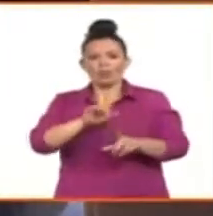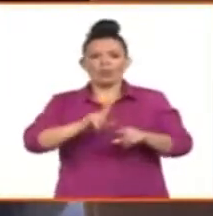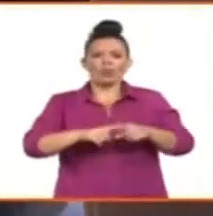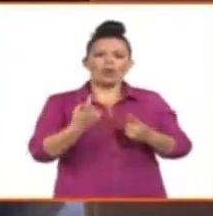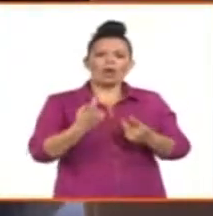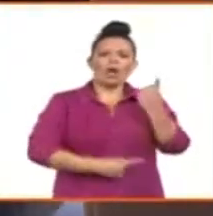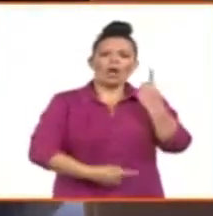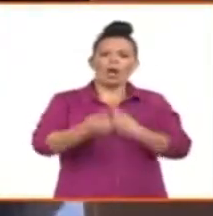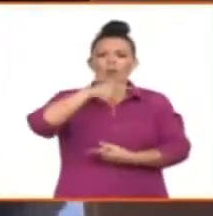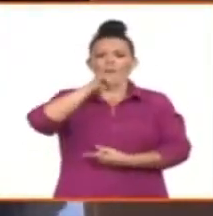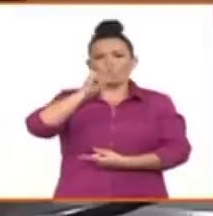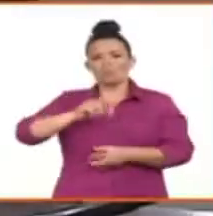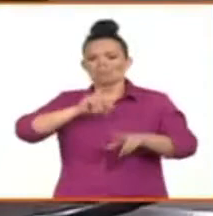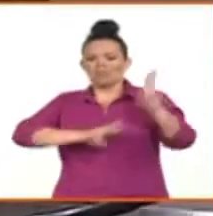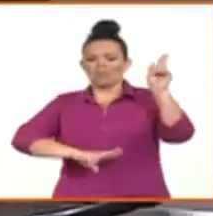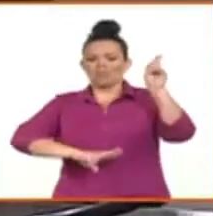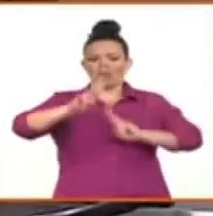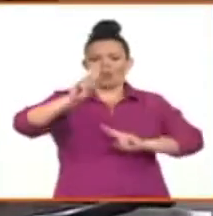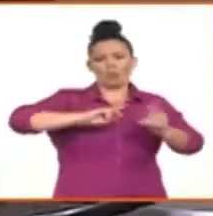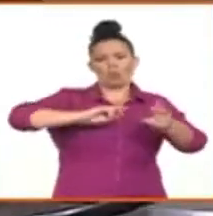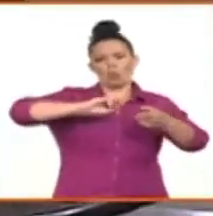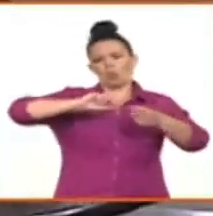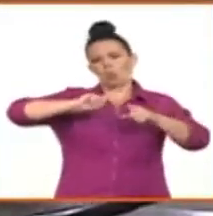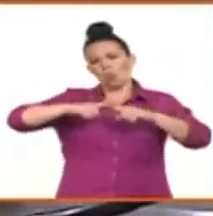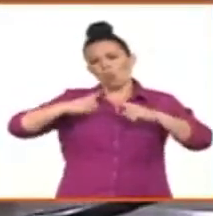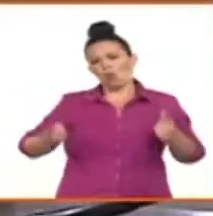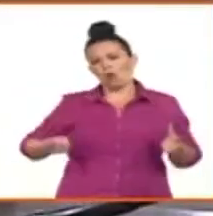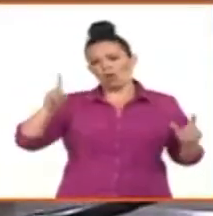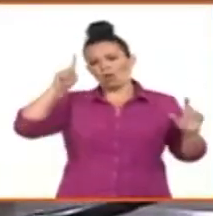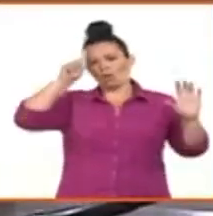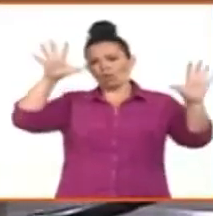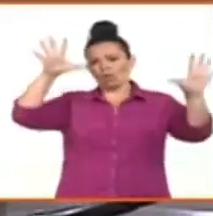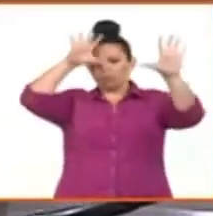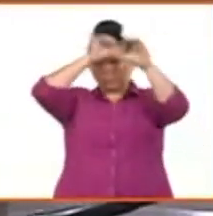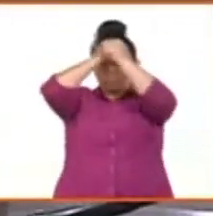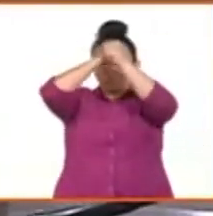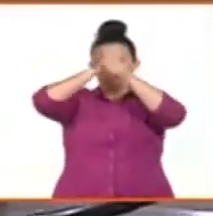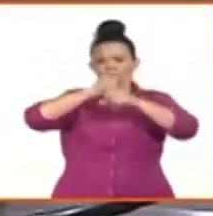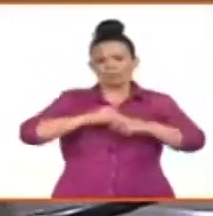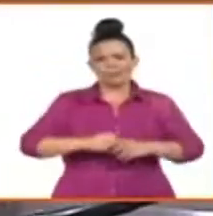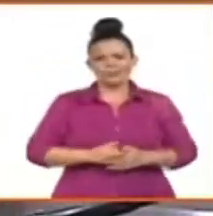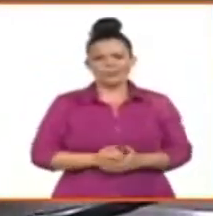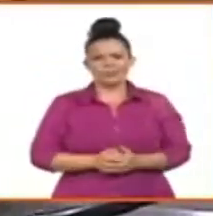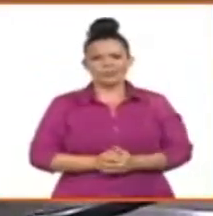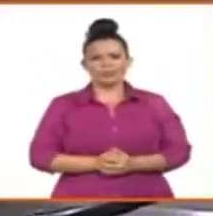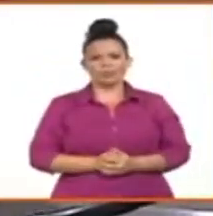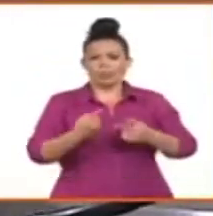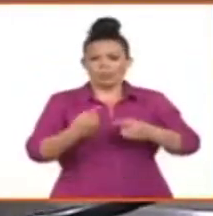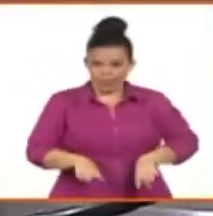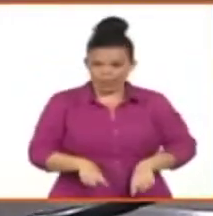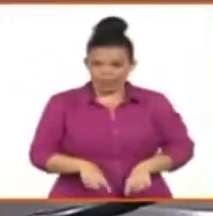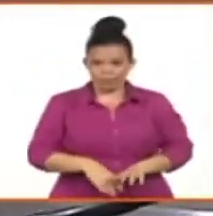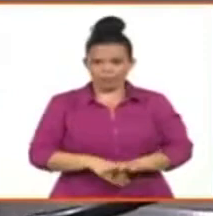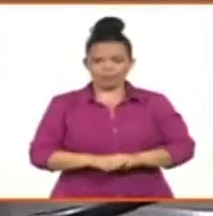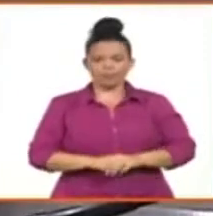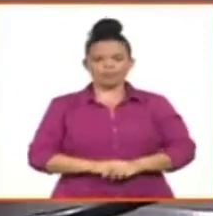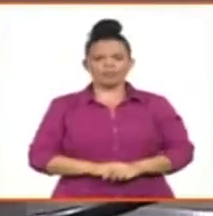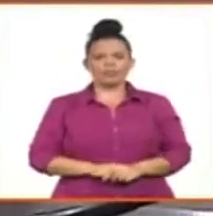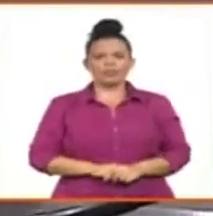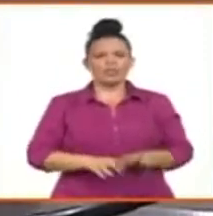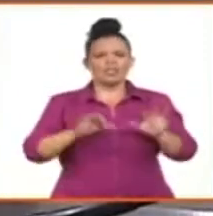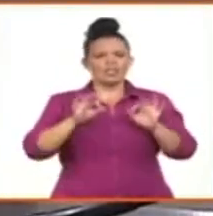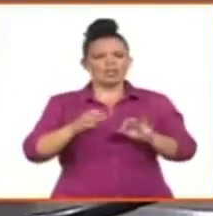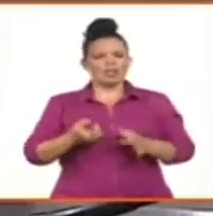quería decir también otra cosa, porque por un lado se dice eso, pero por otro lado dicen, dentro de los prejuicios que a veces, tantas veces hemos escuchado,